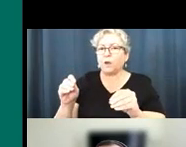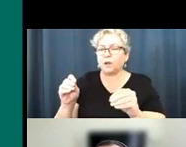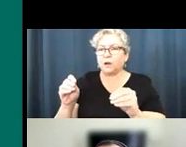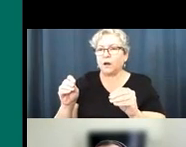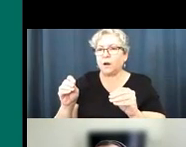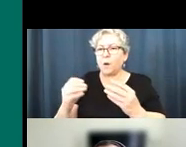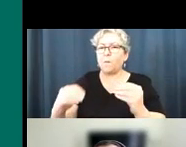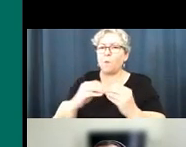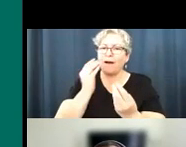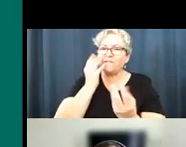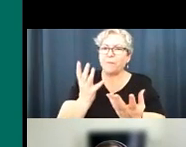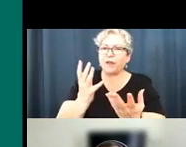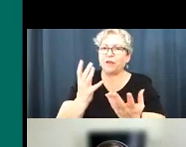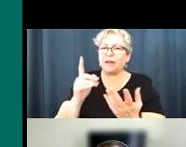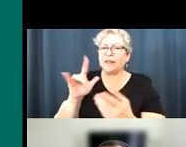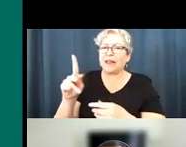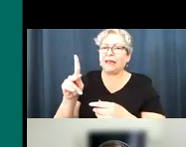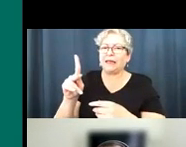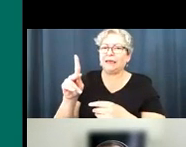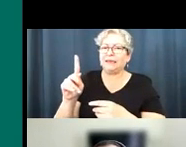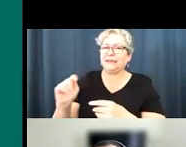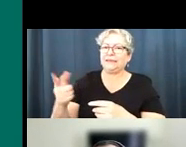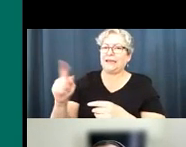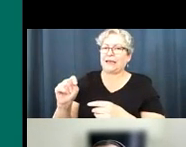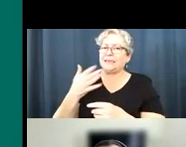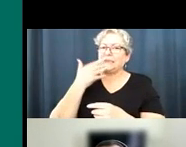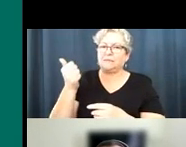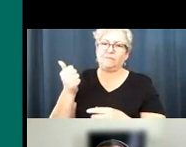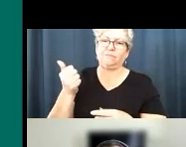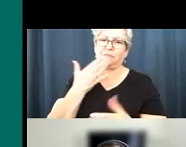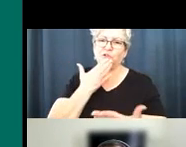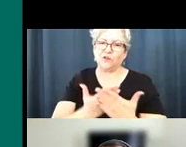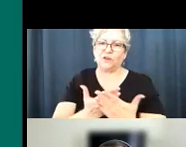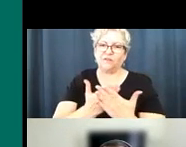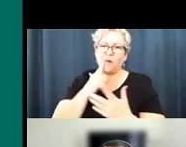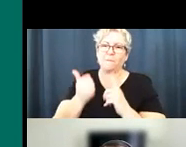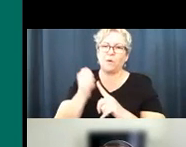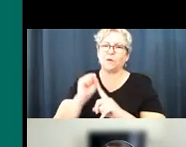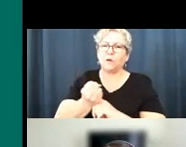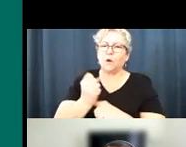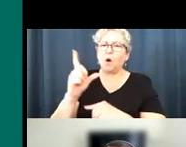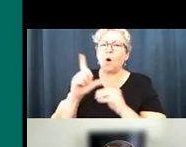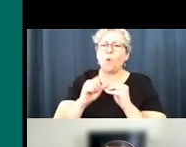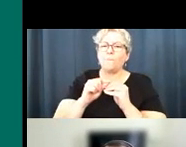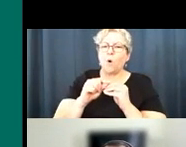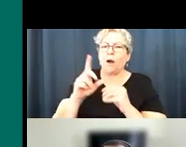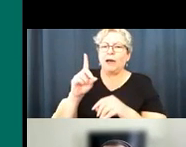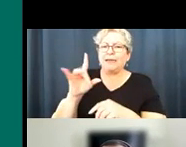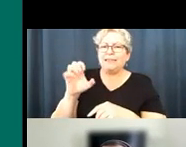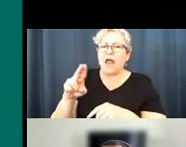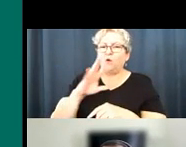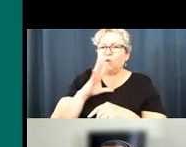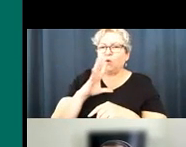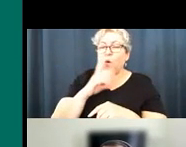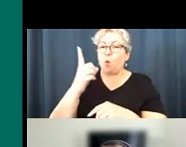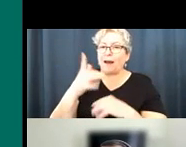si usted está poniendo más información, si no, tiene que poner más información en el texto del enlace.